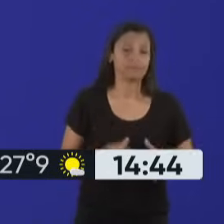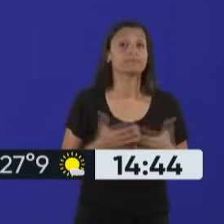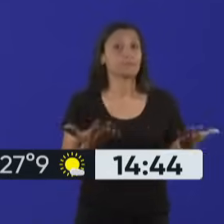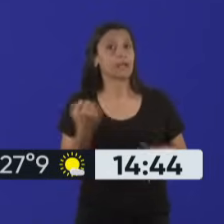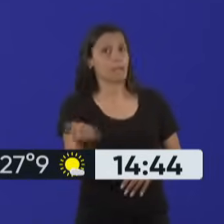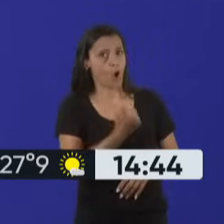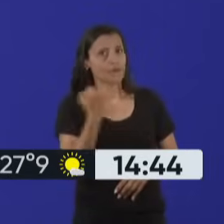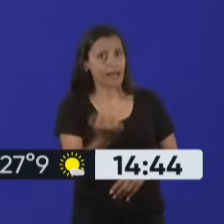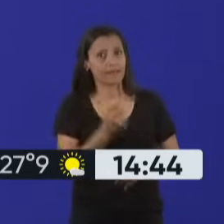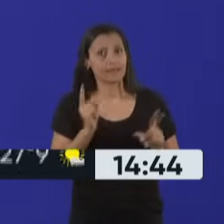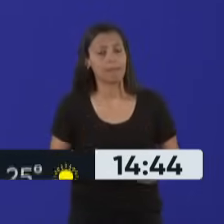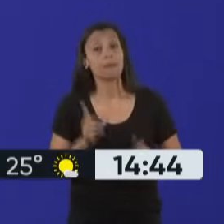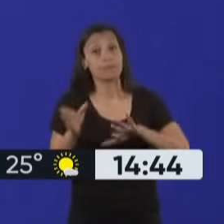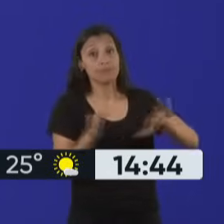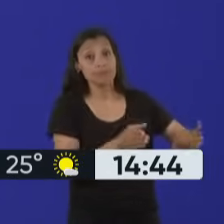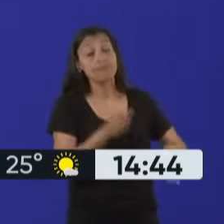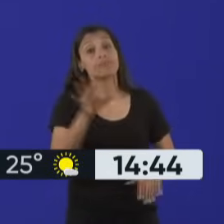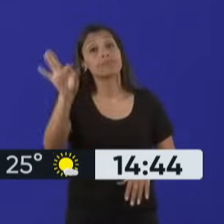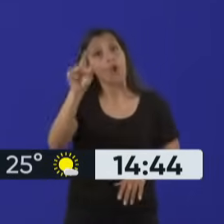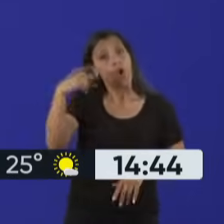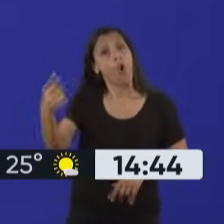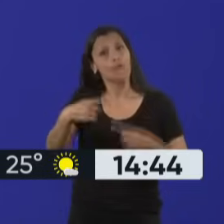Ahora, también hay algo que es muy importante